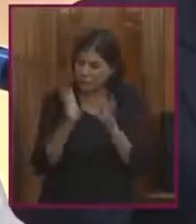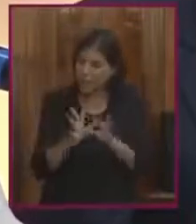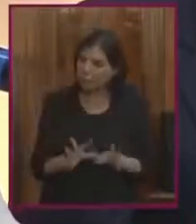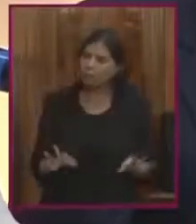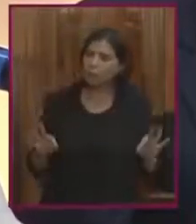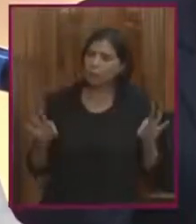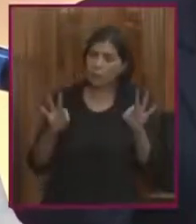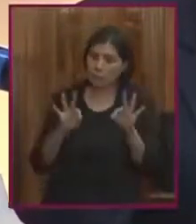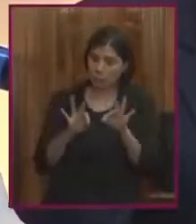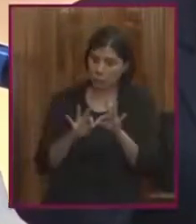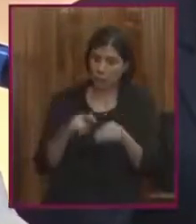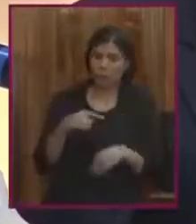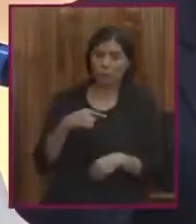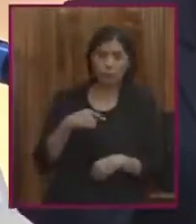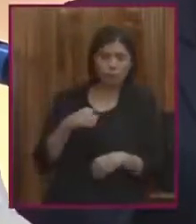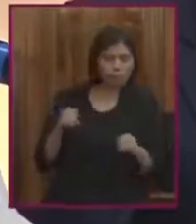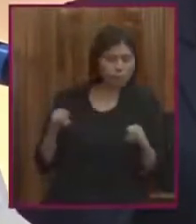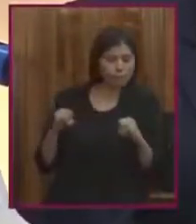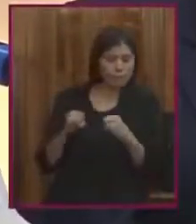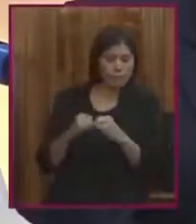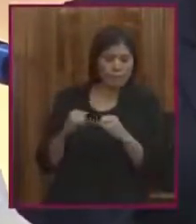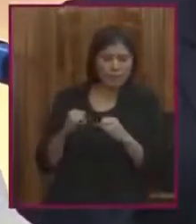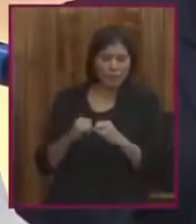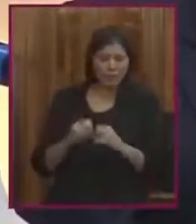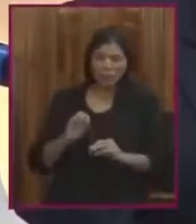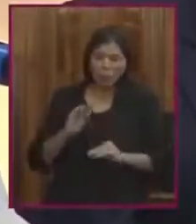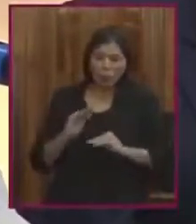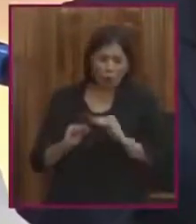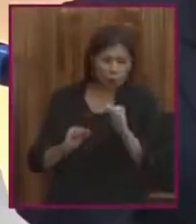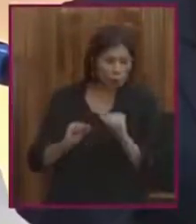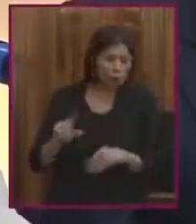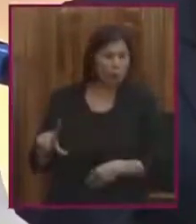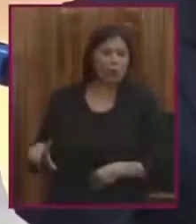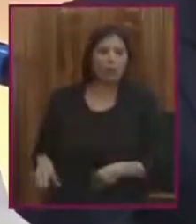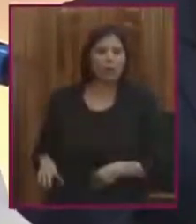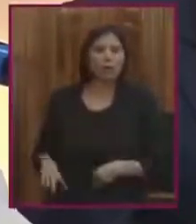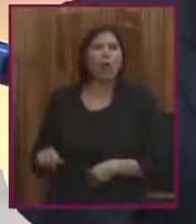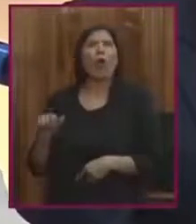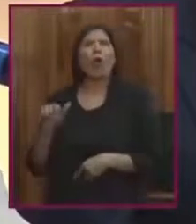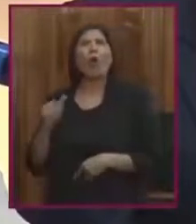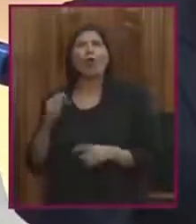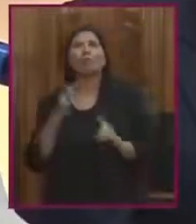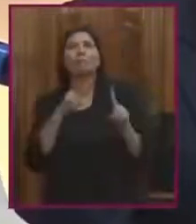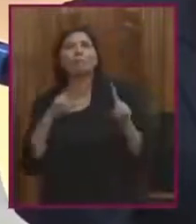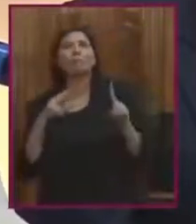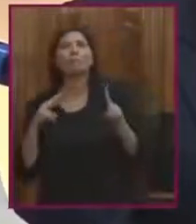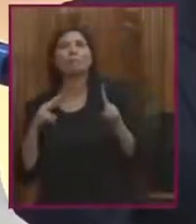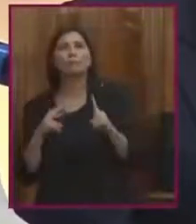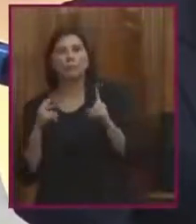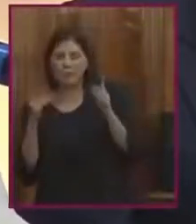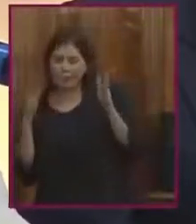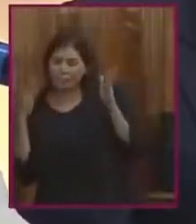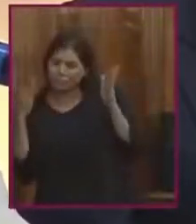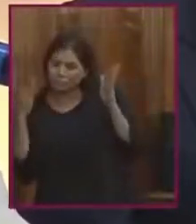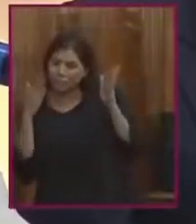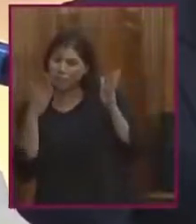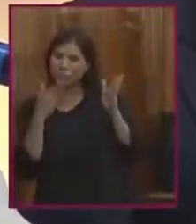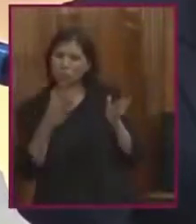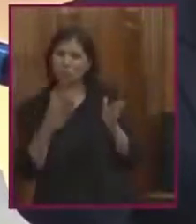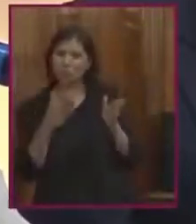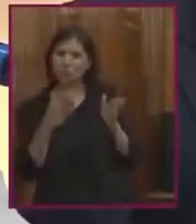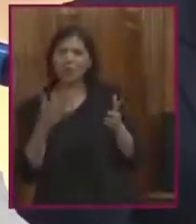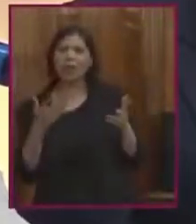Al ser instituyente, construye el Estado desde otra perspectiva, construye el sentido de ciudadanía,